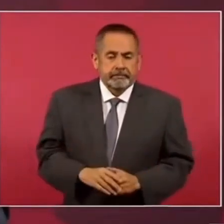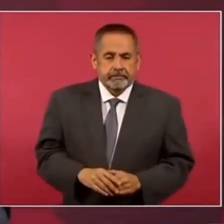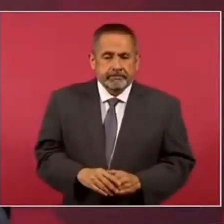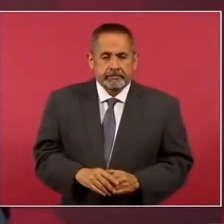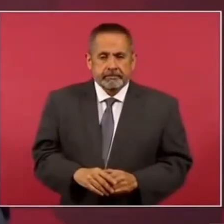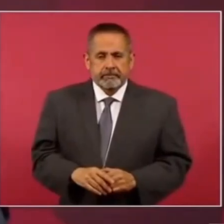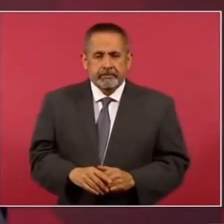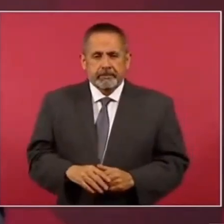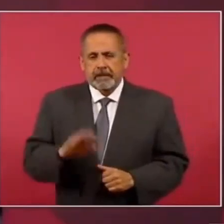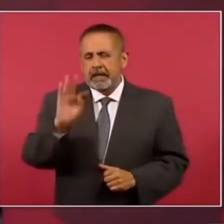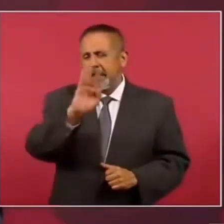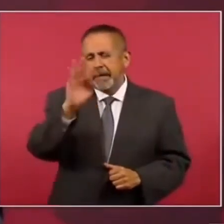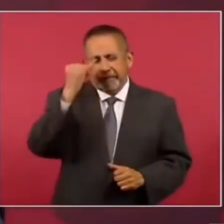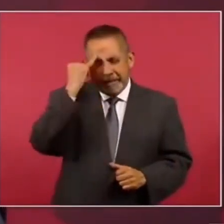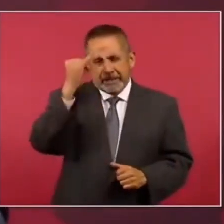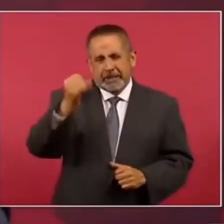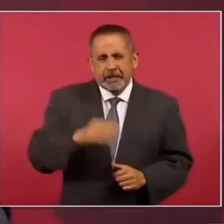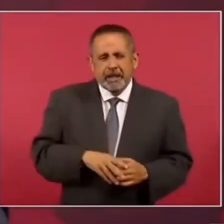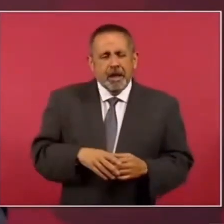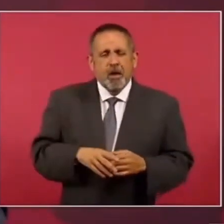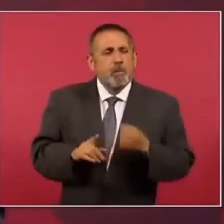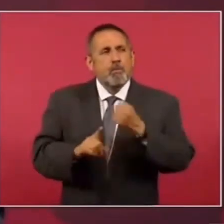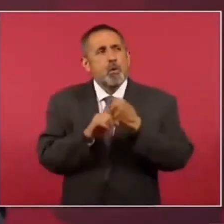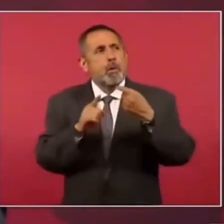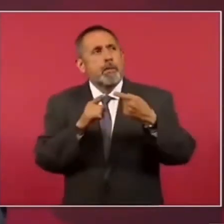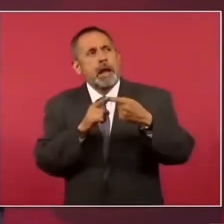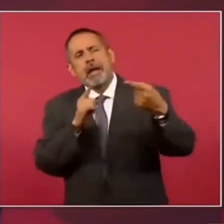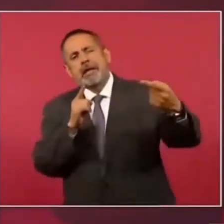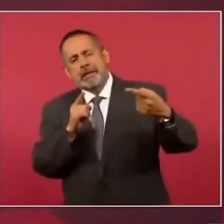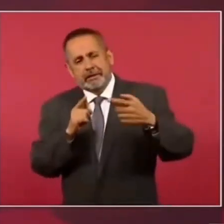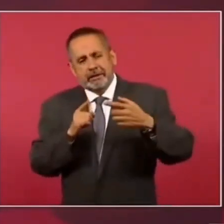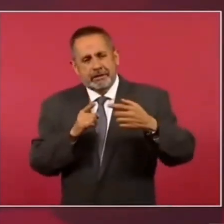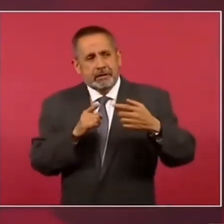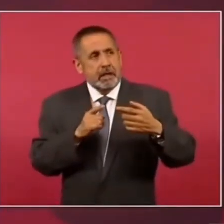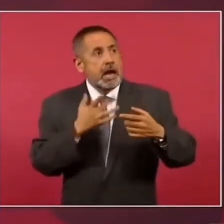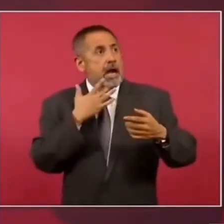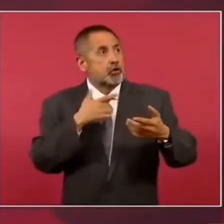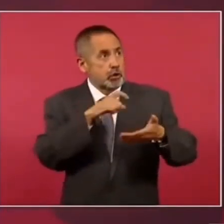hay un conflicto y no nos quieren vender gasolinas,